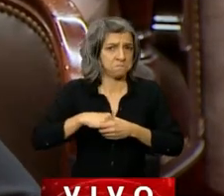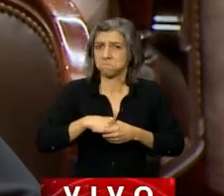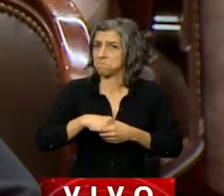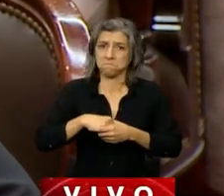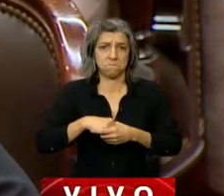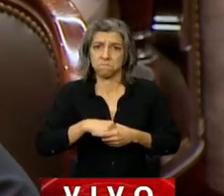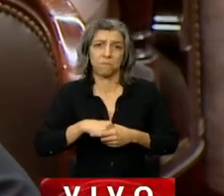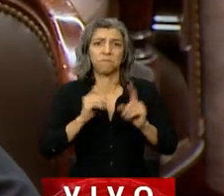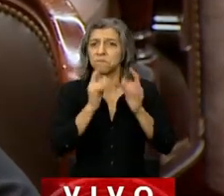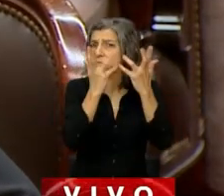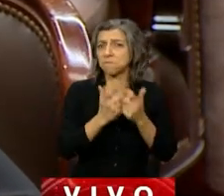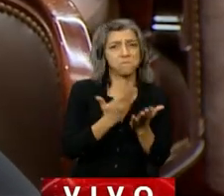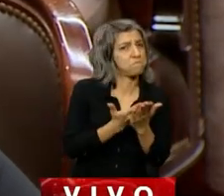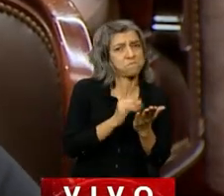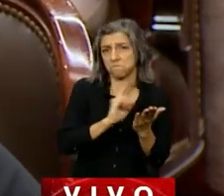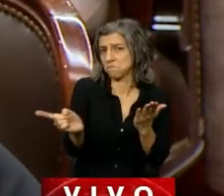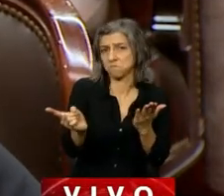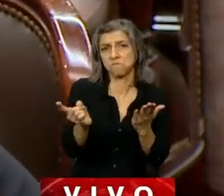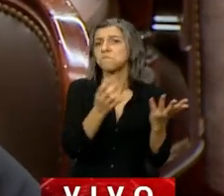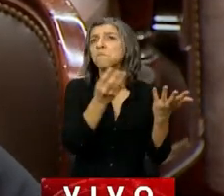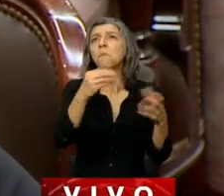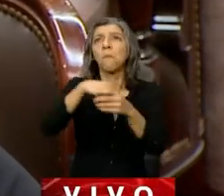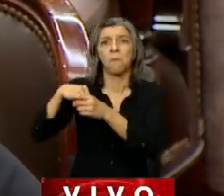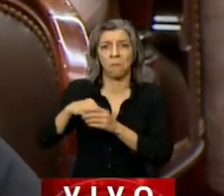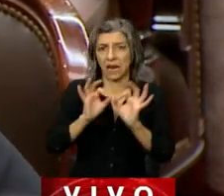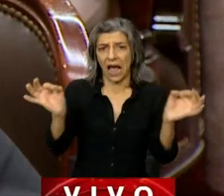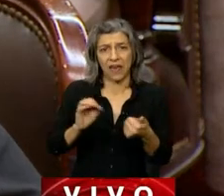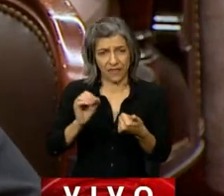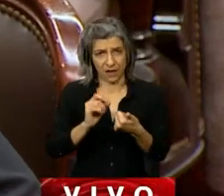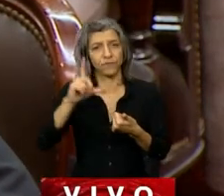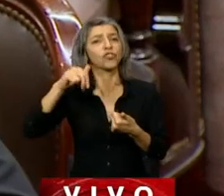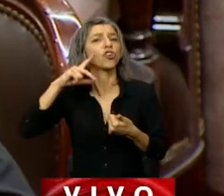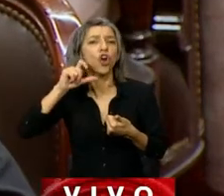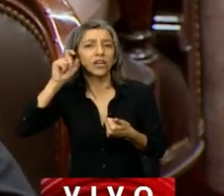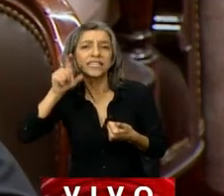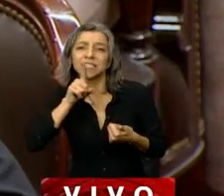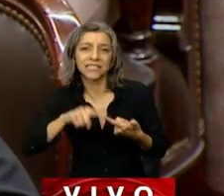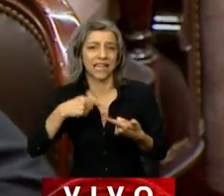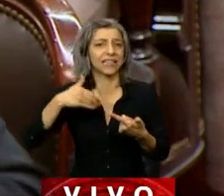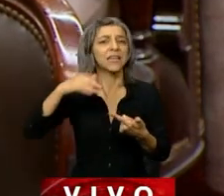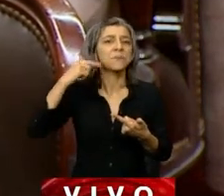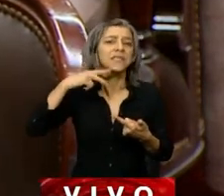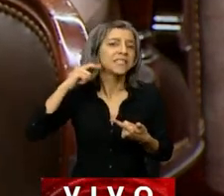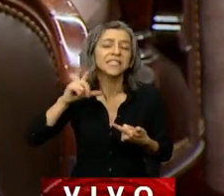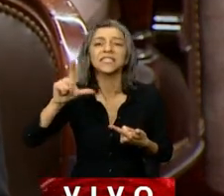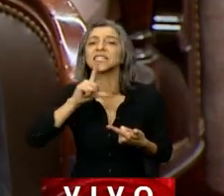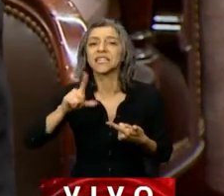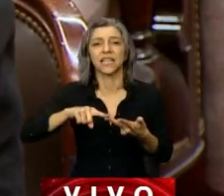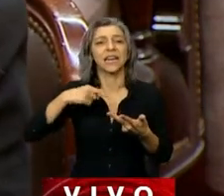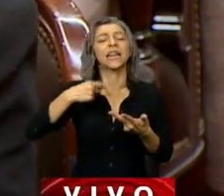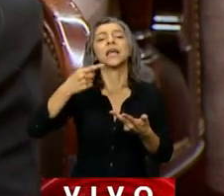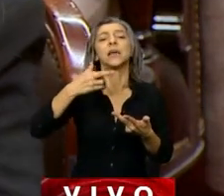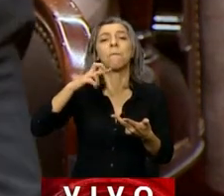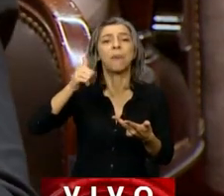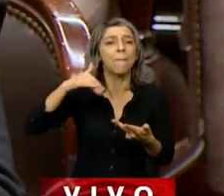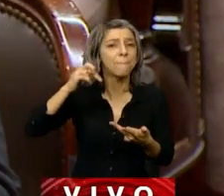ni MINSIT, ni el Ministerio de Relaciones Exteriores, ni CONICET, ni el INIDEP, ni Pampa Azul, ni Parques Nacionales,